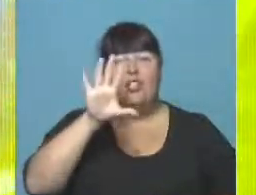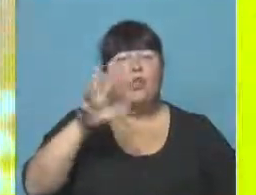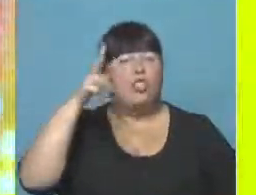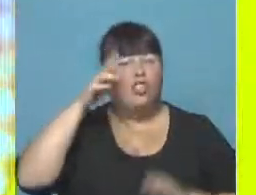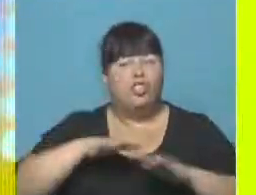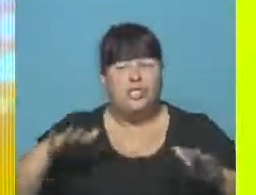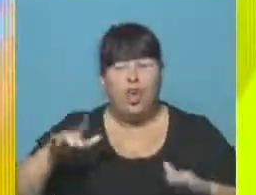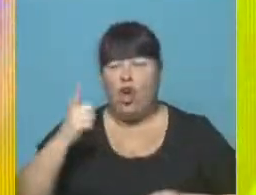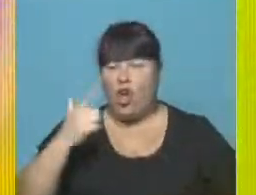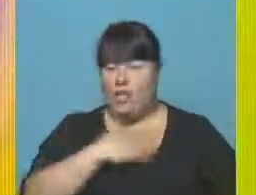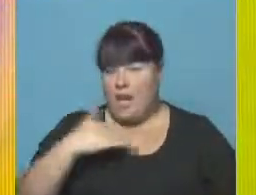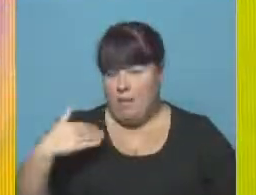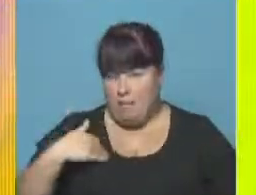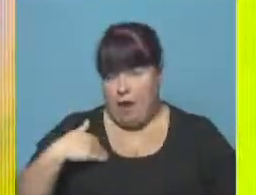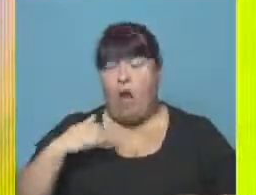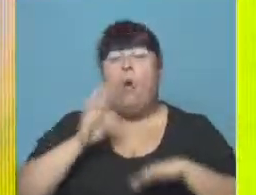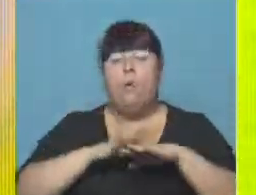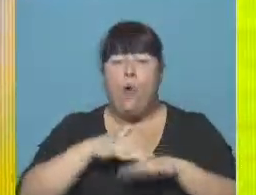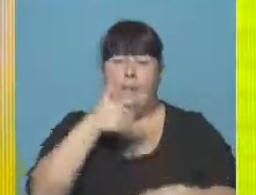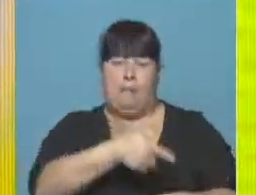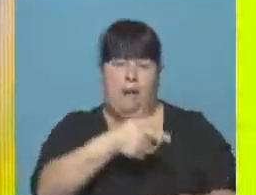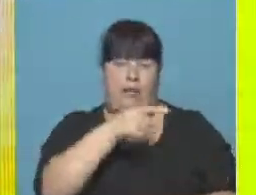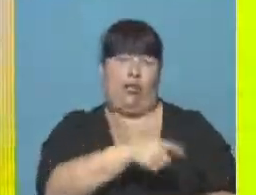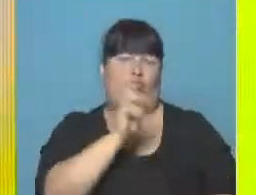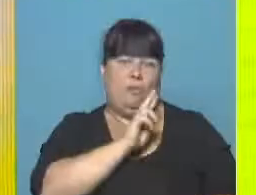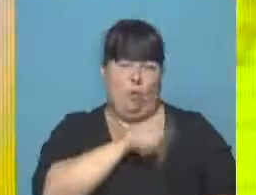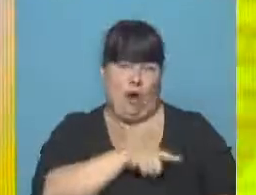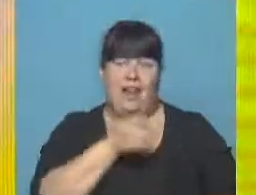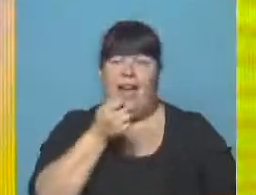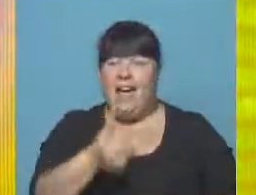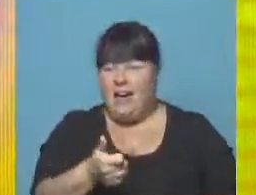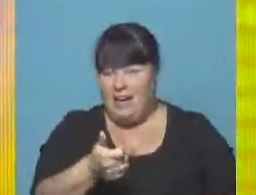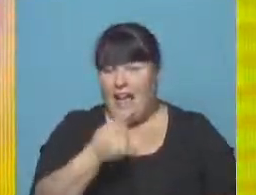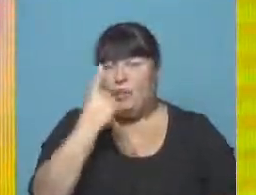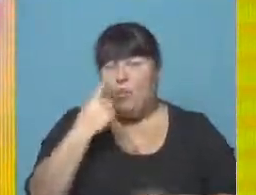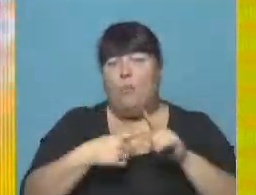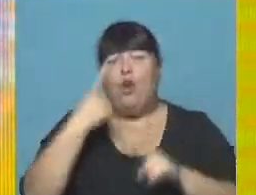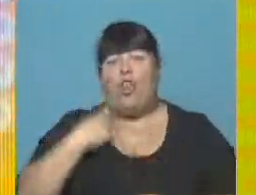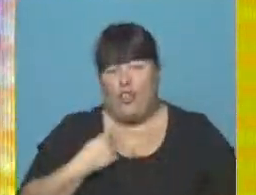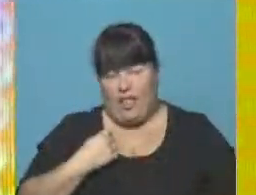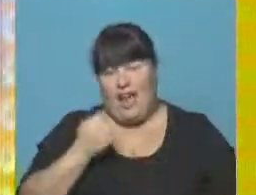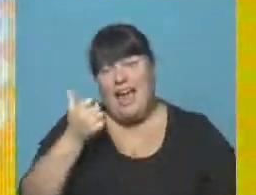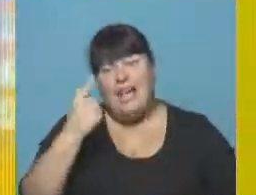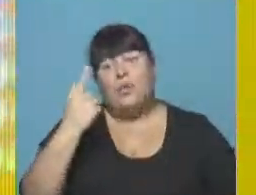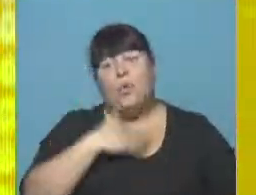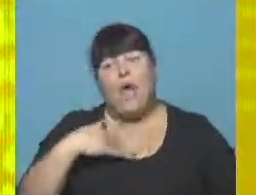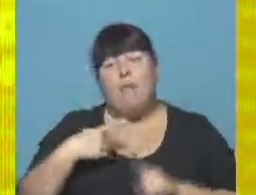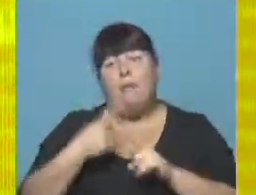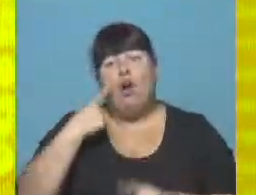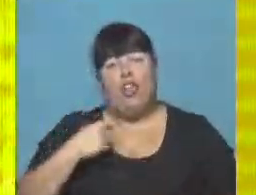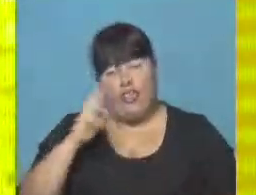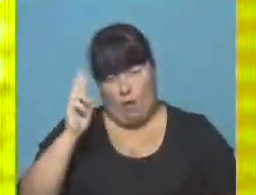3.158 chicos se quedaron sin su mamá producto de femicidios. Casi un chico por día y casi una mamá por día